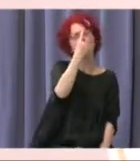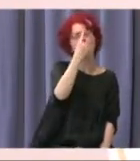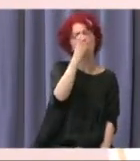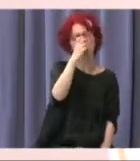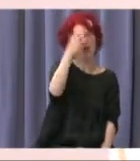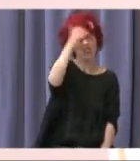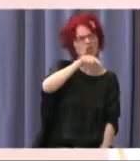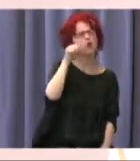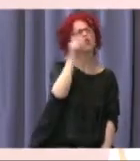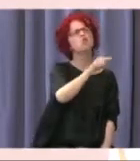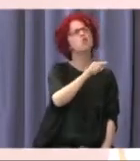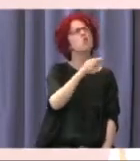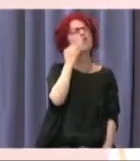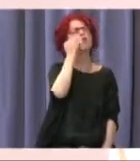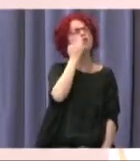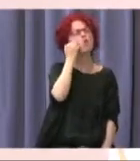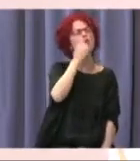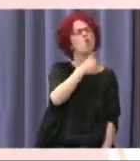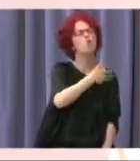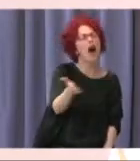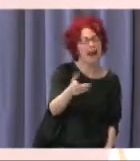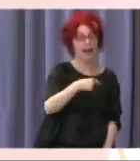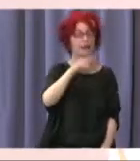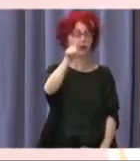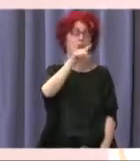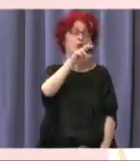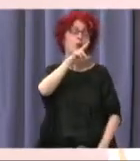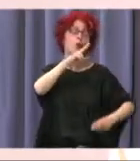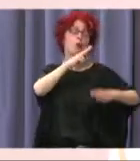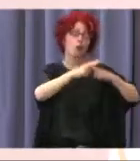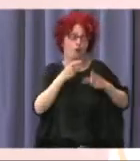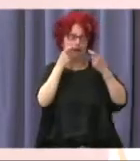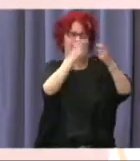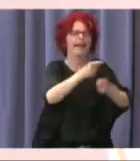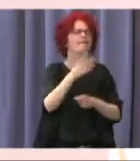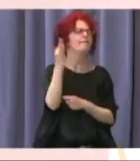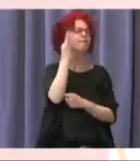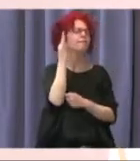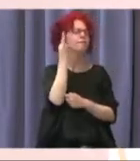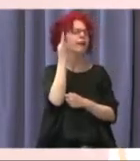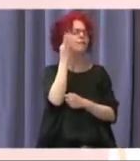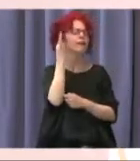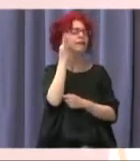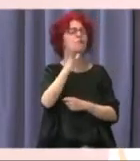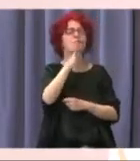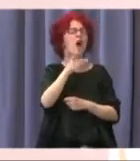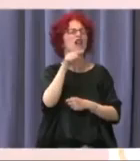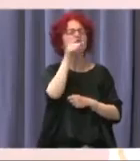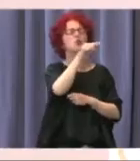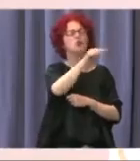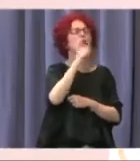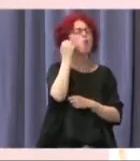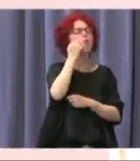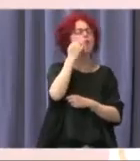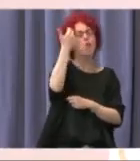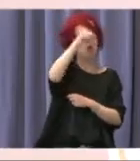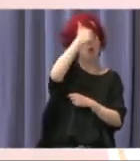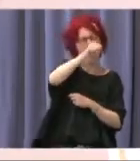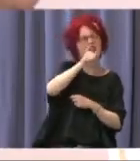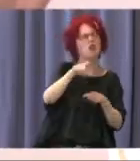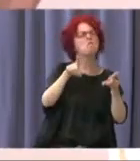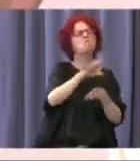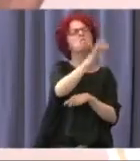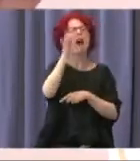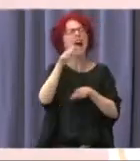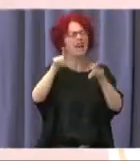o eres, le hablas en femenino y duplicas el insulto. ¿Por qué? Porque está diciendo que guarro más como una mujer, te